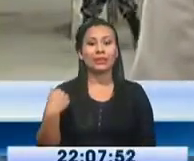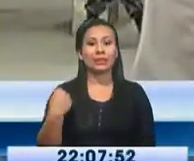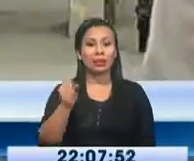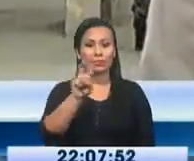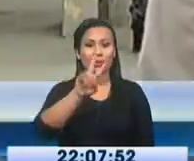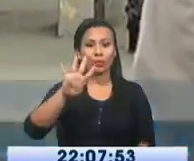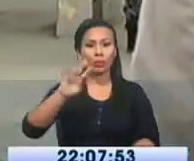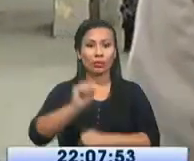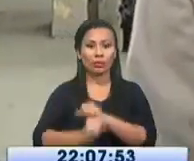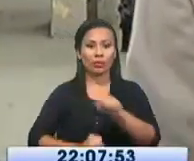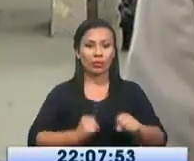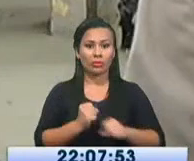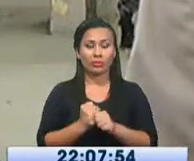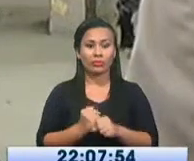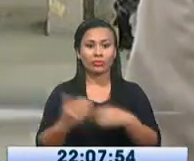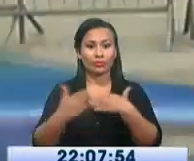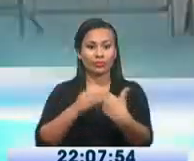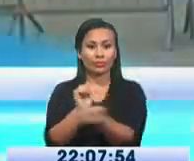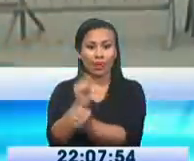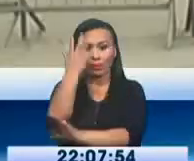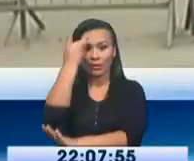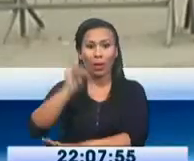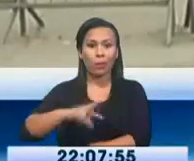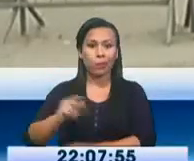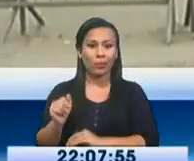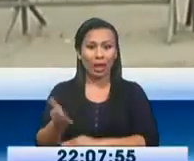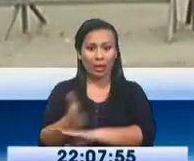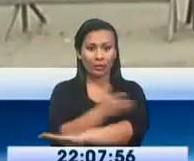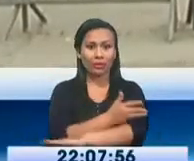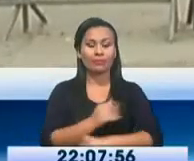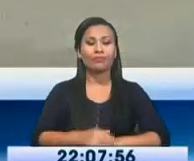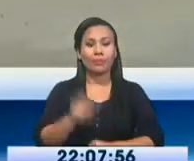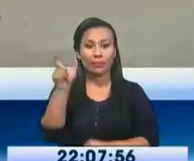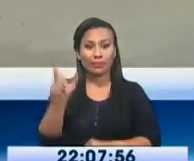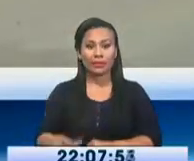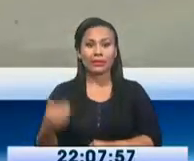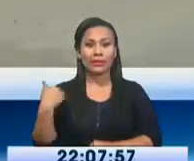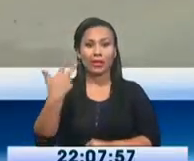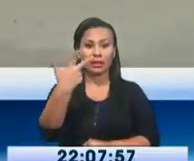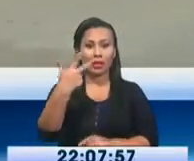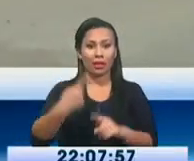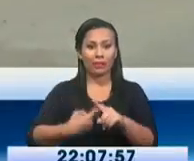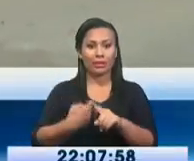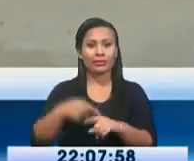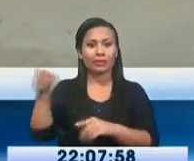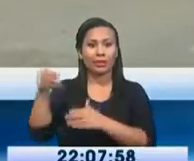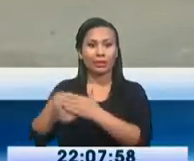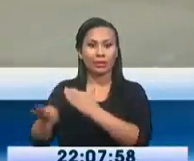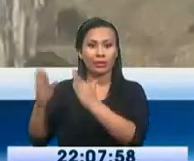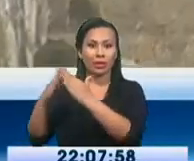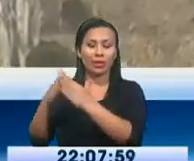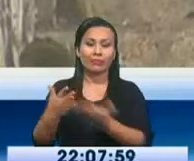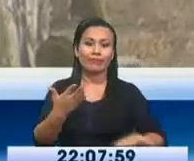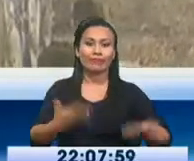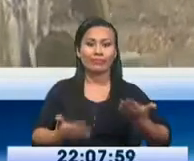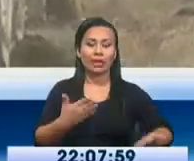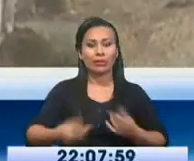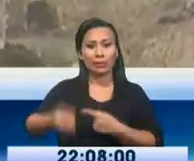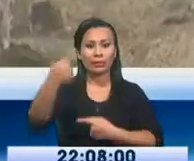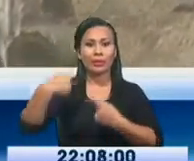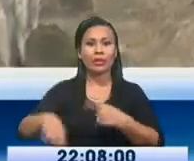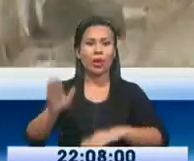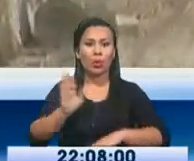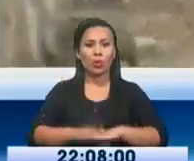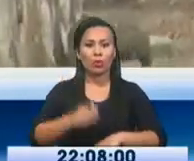años de edad, estaba detenido por robo. El ahora occiso apenas tenía 3 meses dentro de prisión. Al parecer venía